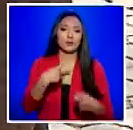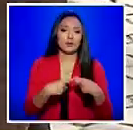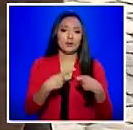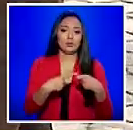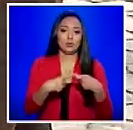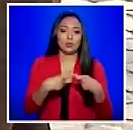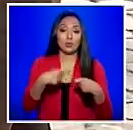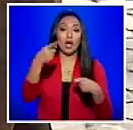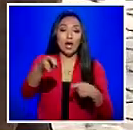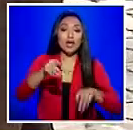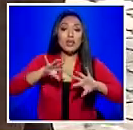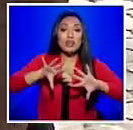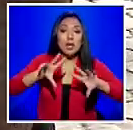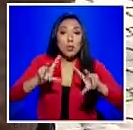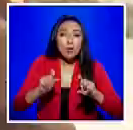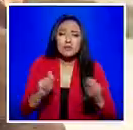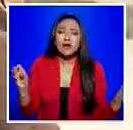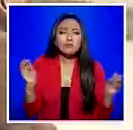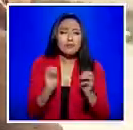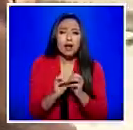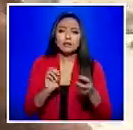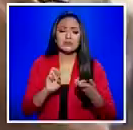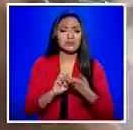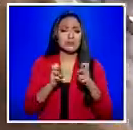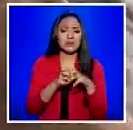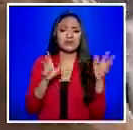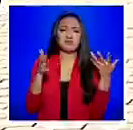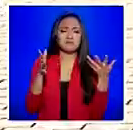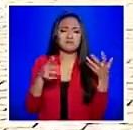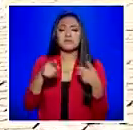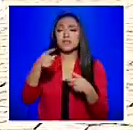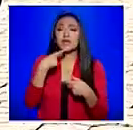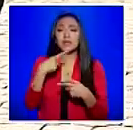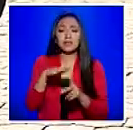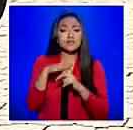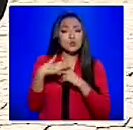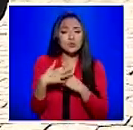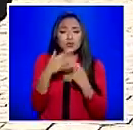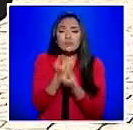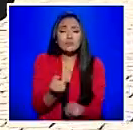donde la delincuencia asalta sin problemas. Los vecinos dicen que es una situación insoportable.